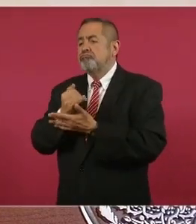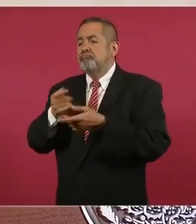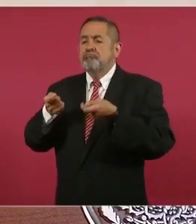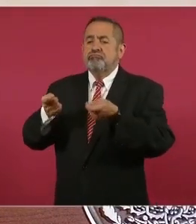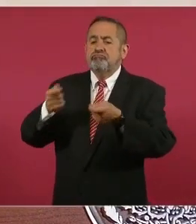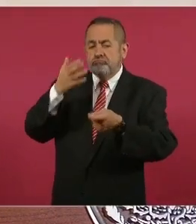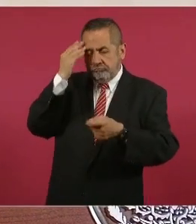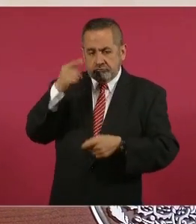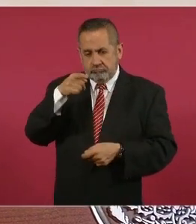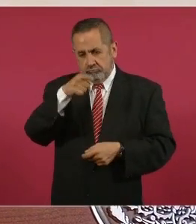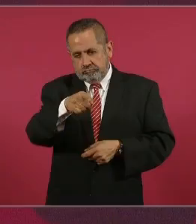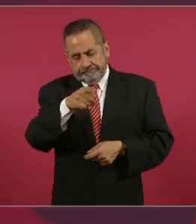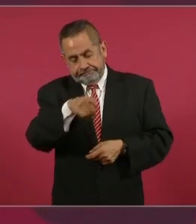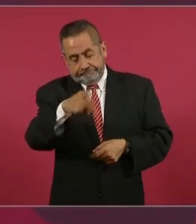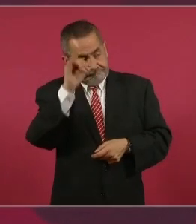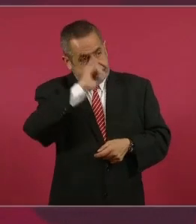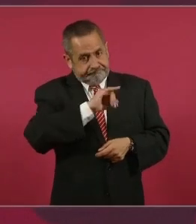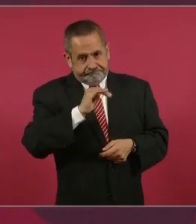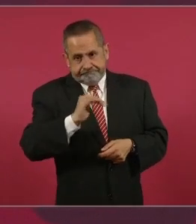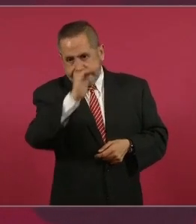y más que nada sus jefes,